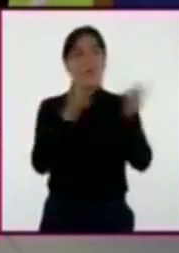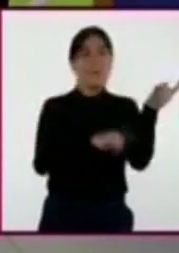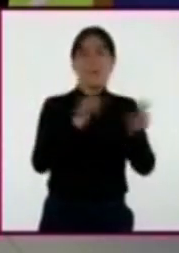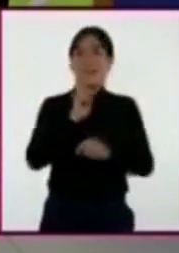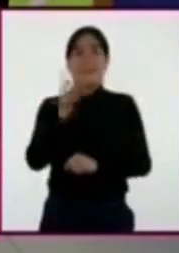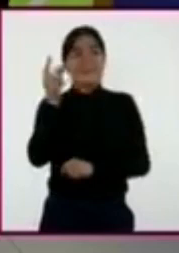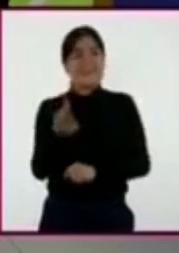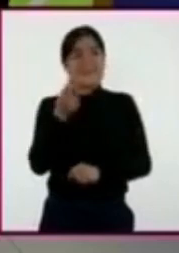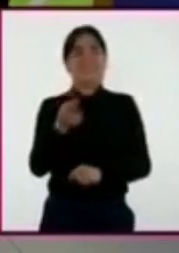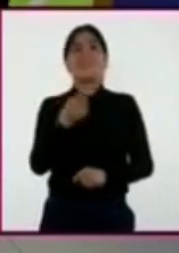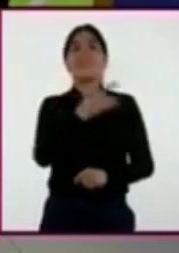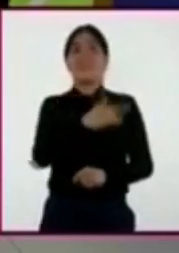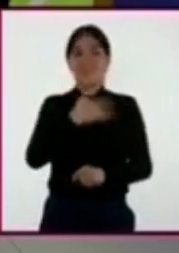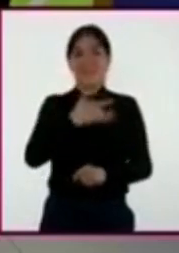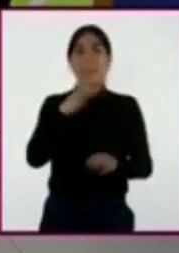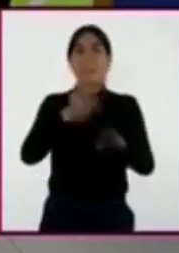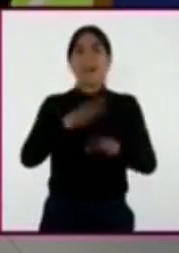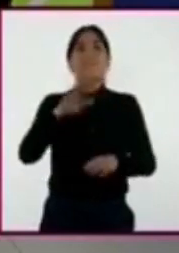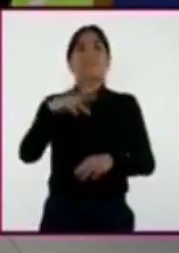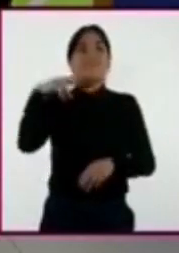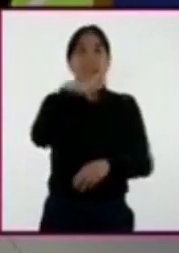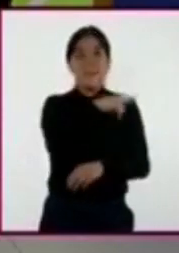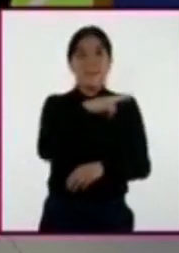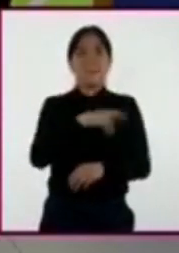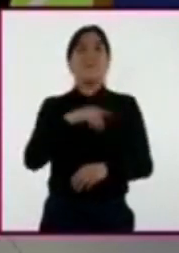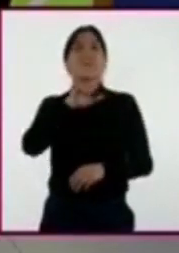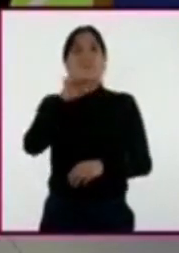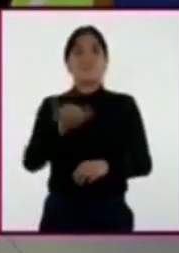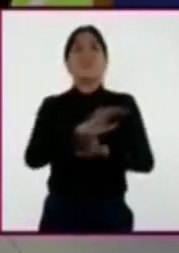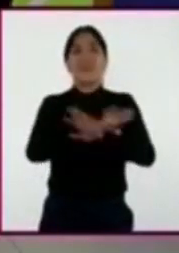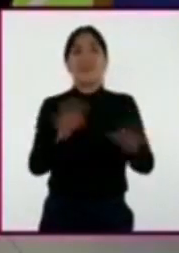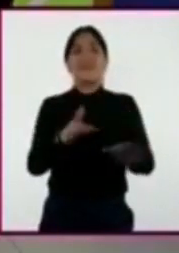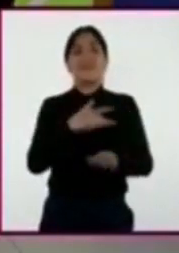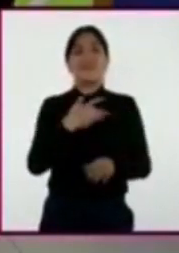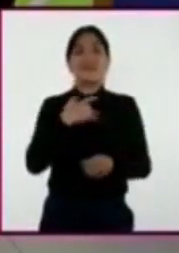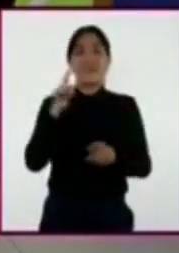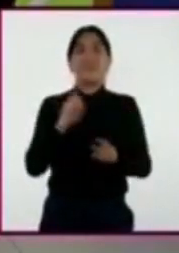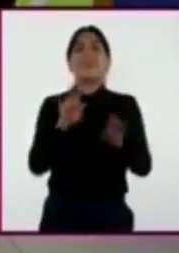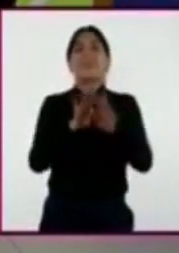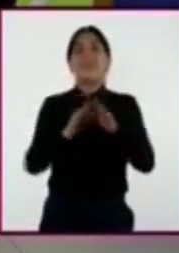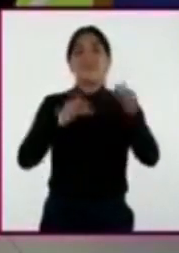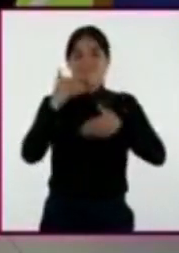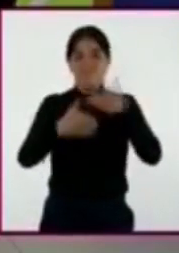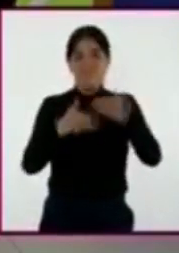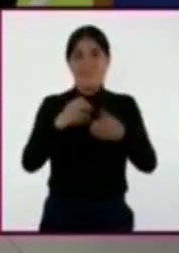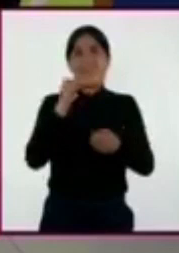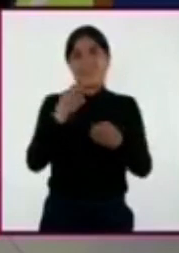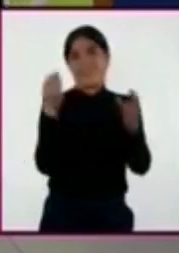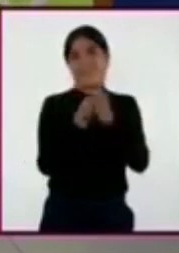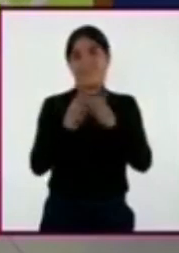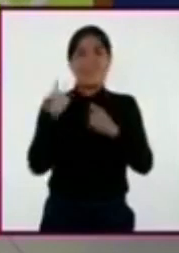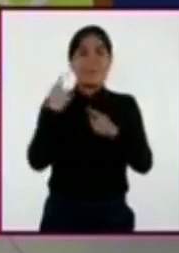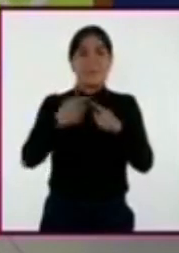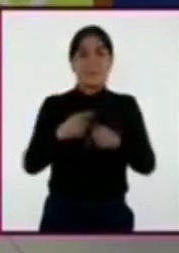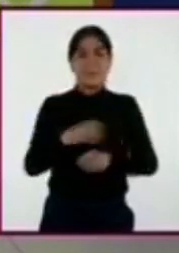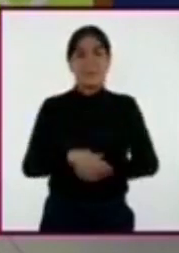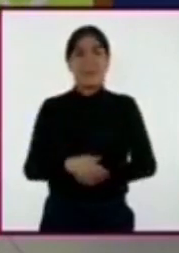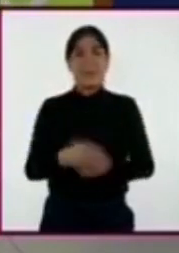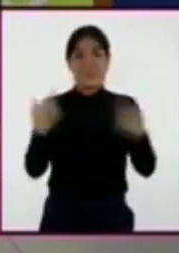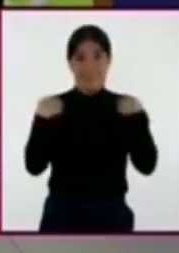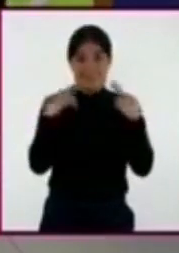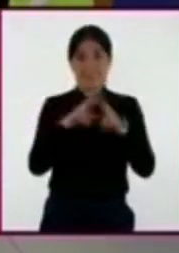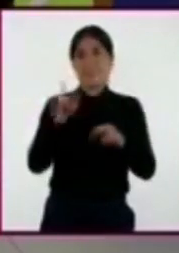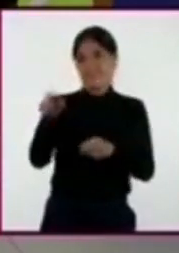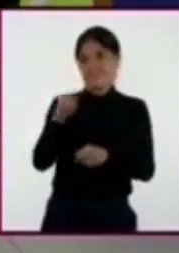No, velocidad. Necesitamos ya hacerlo más veloz porque ya llevamos todo un proceso en nuestras clases. Maestra, ¿puede hacerlo Juan Carlos